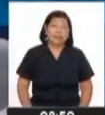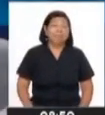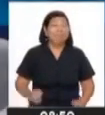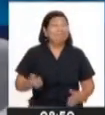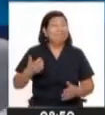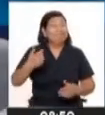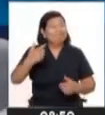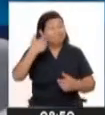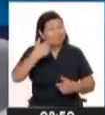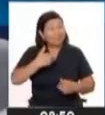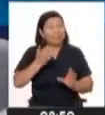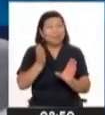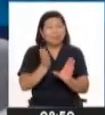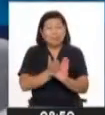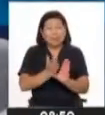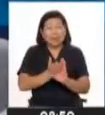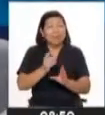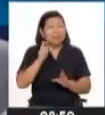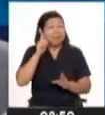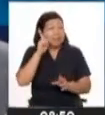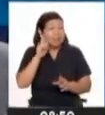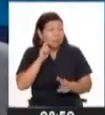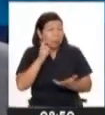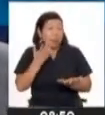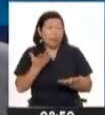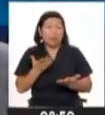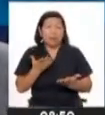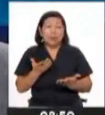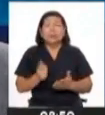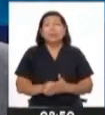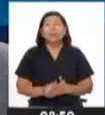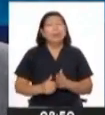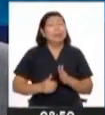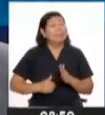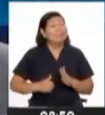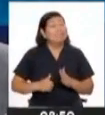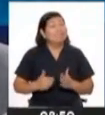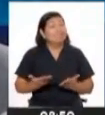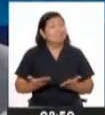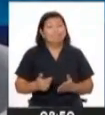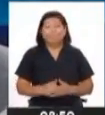violencia física, psicológica, sexual. Respecto a la violencia sexual, al menos